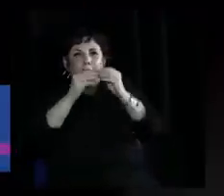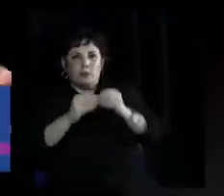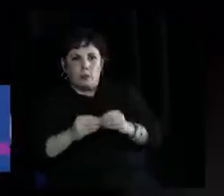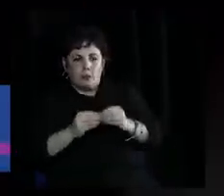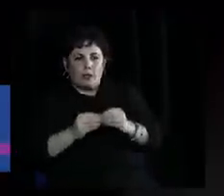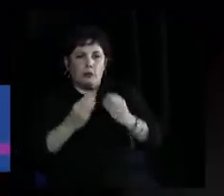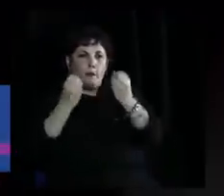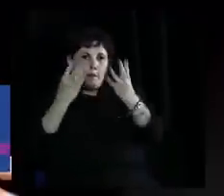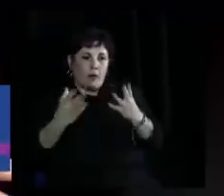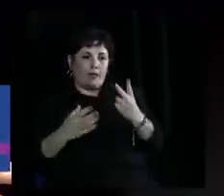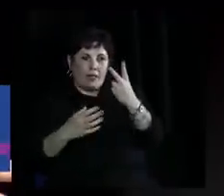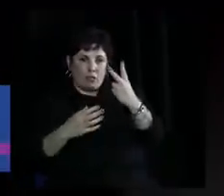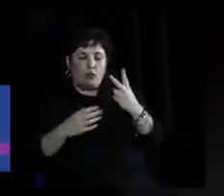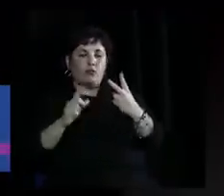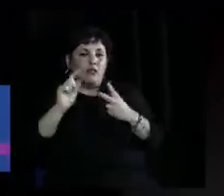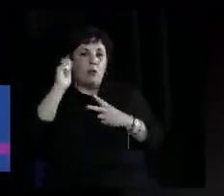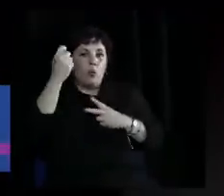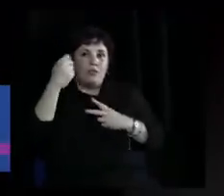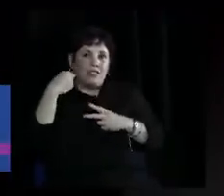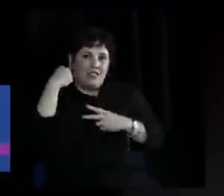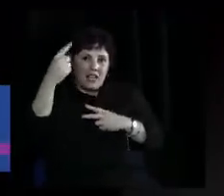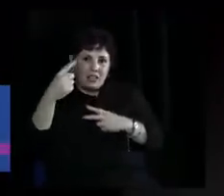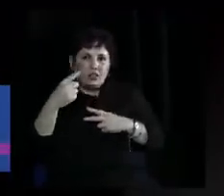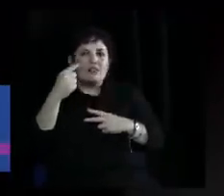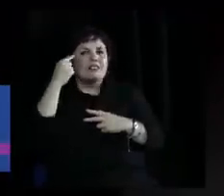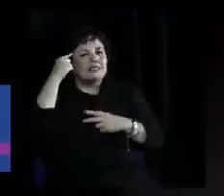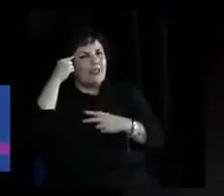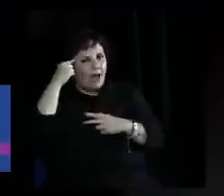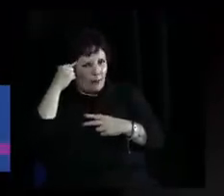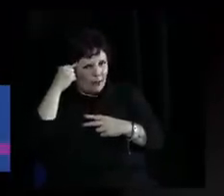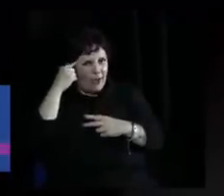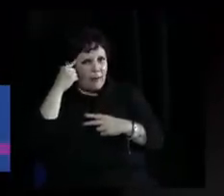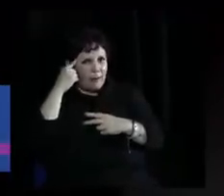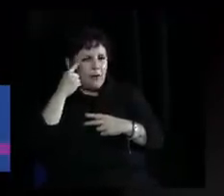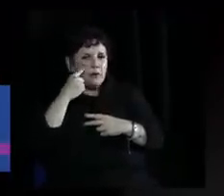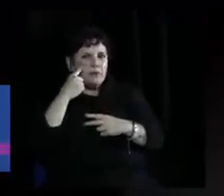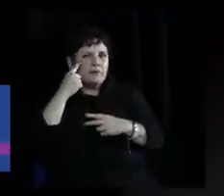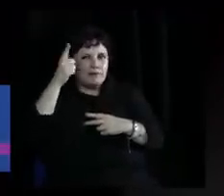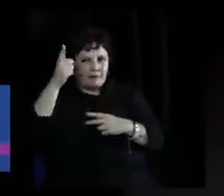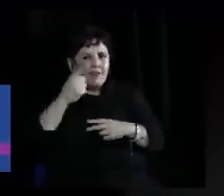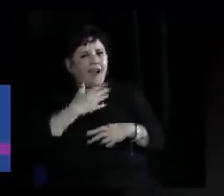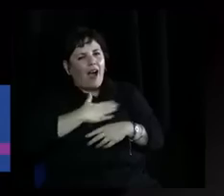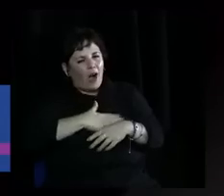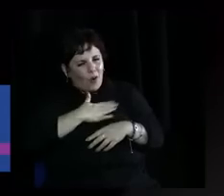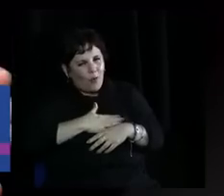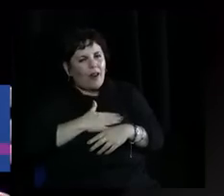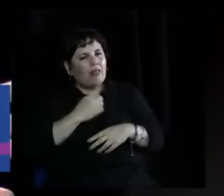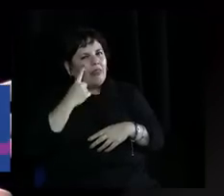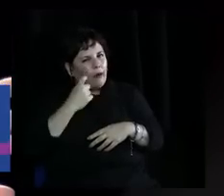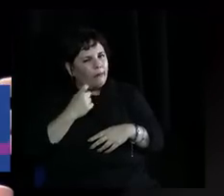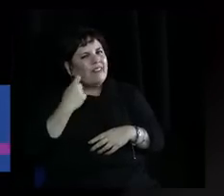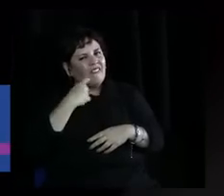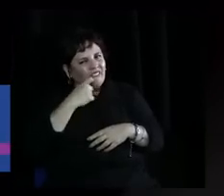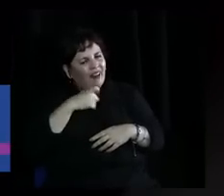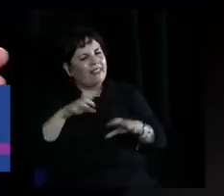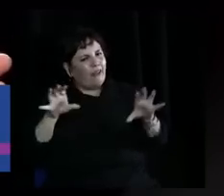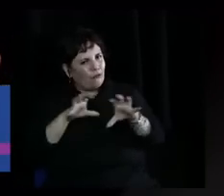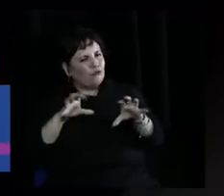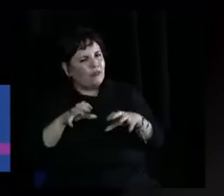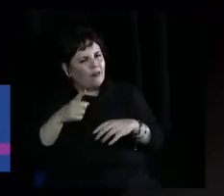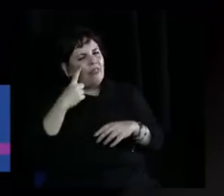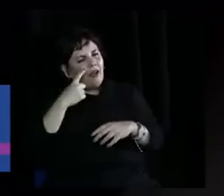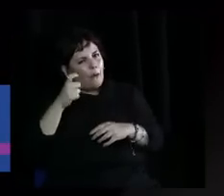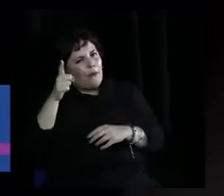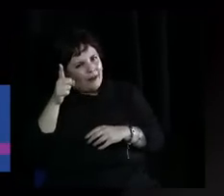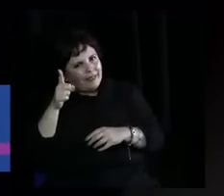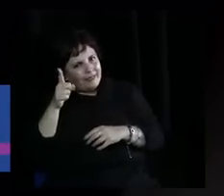sentidos. Primero, el directorio de UTE. Sabemos que el directorio de UTE está de acuerdo con que falta personal en pila. ¿Tá? Sabemos que falta